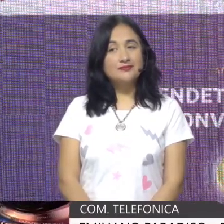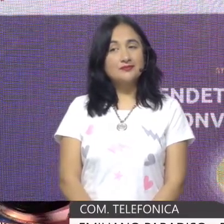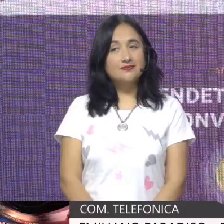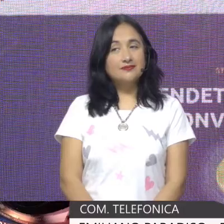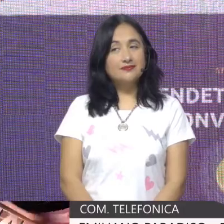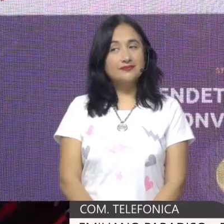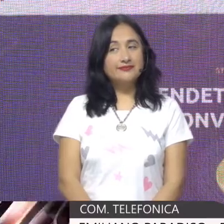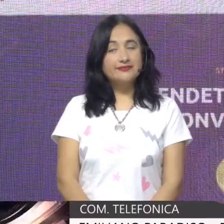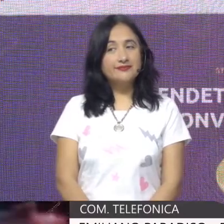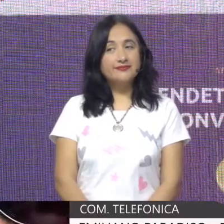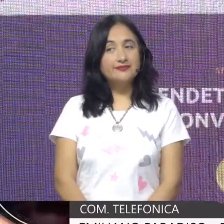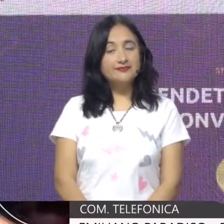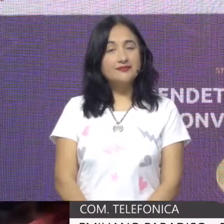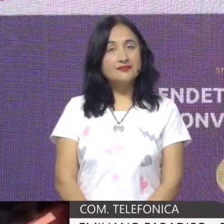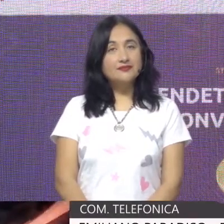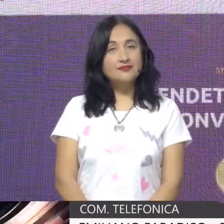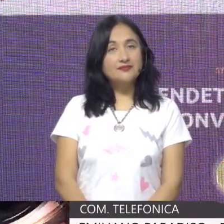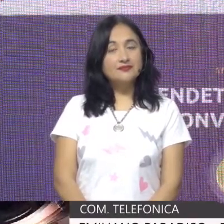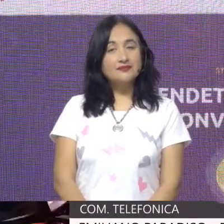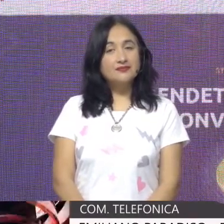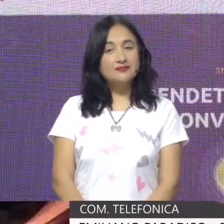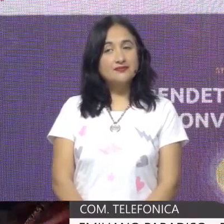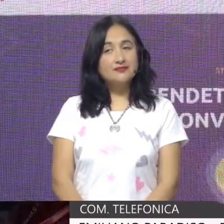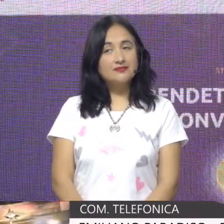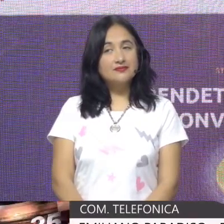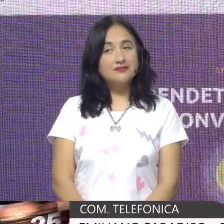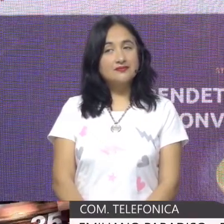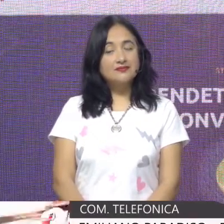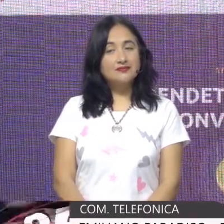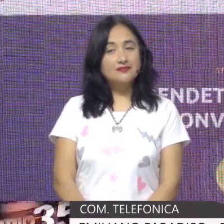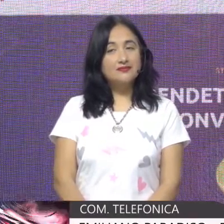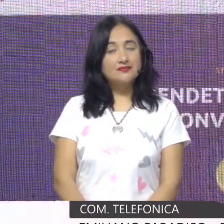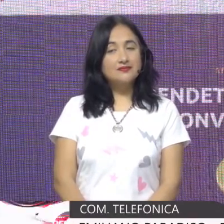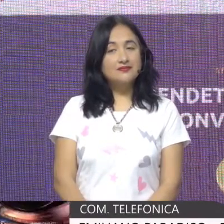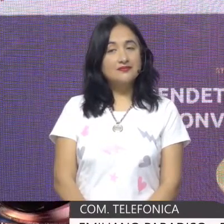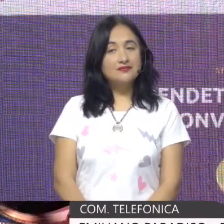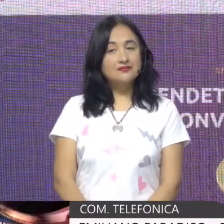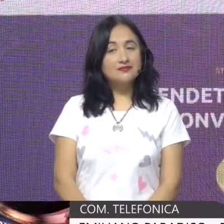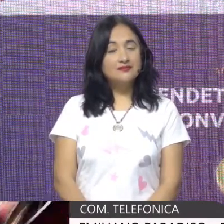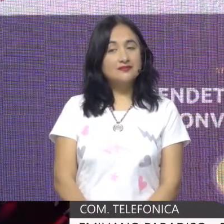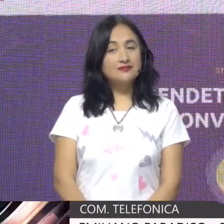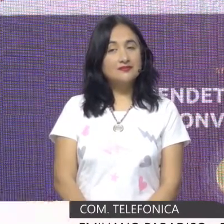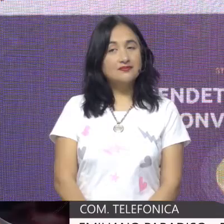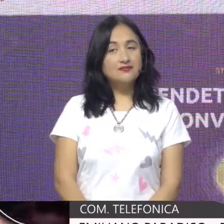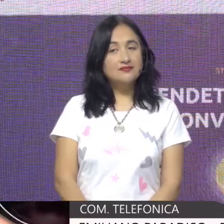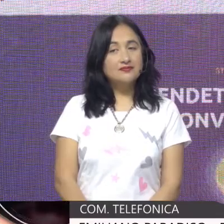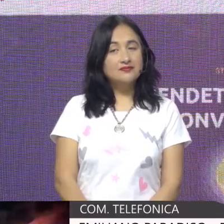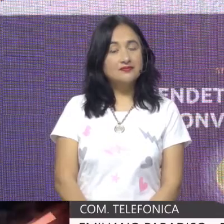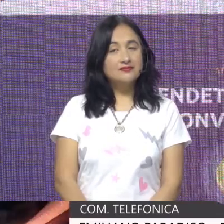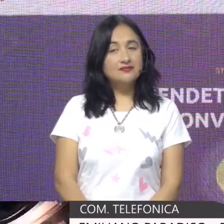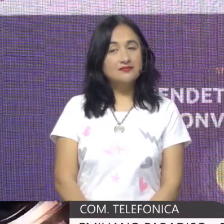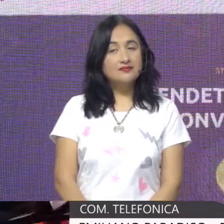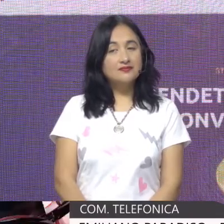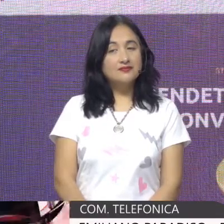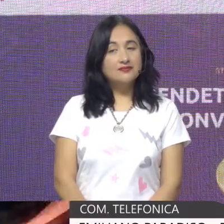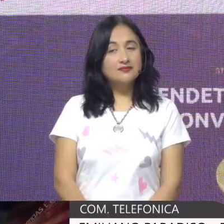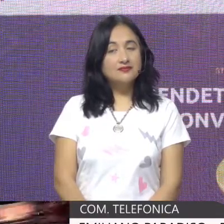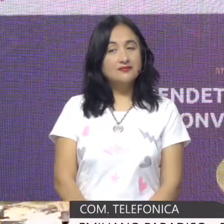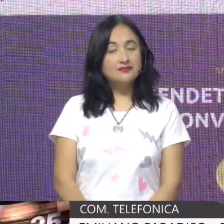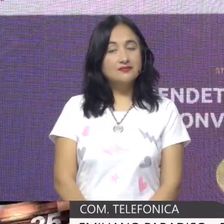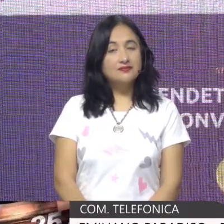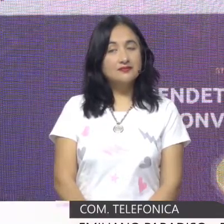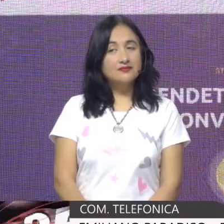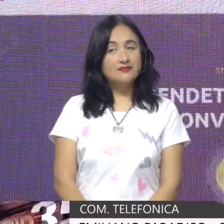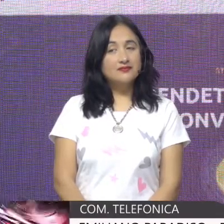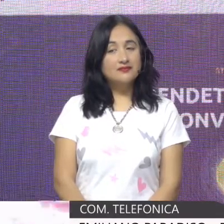son emergentes en el tema de emprendedurismo y están llevando adelante su emprendimiento, tratando de salir a flote en esta